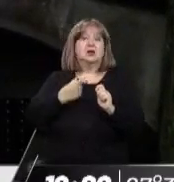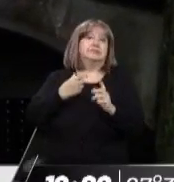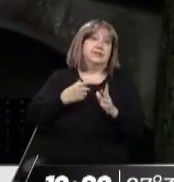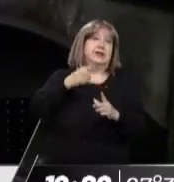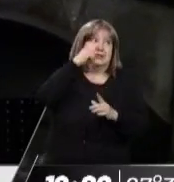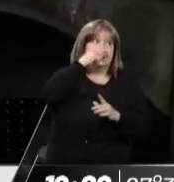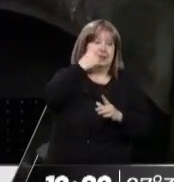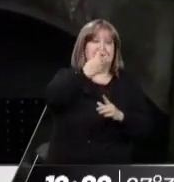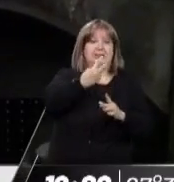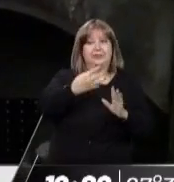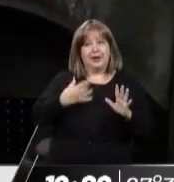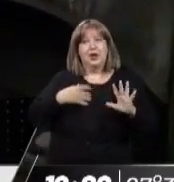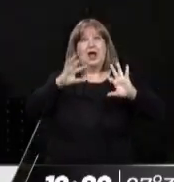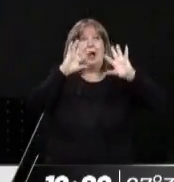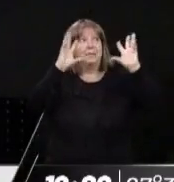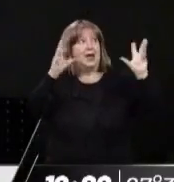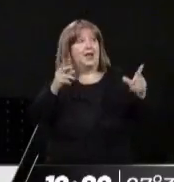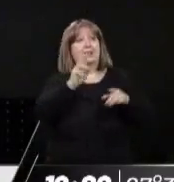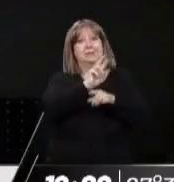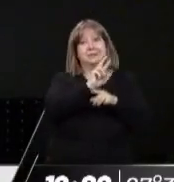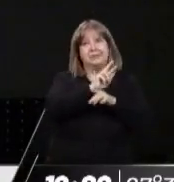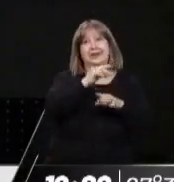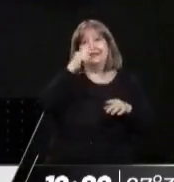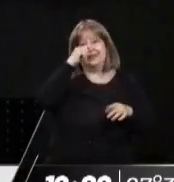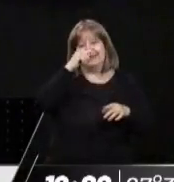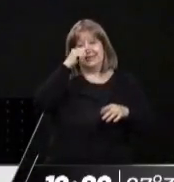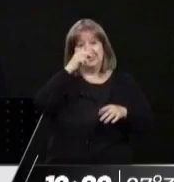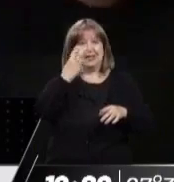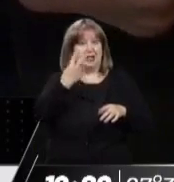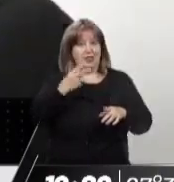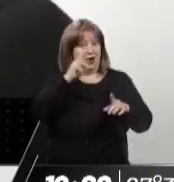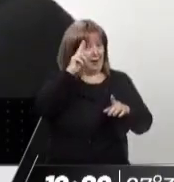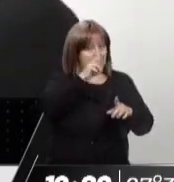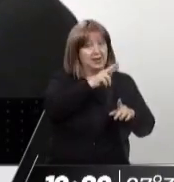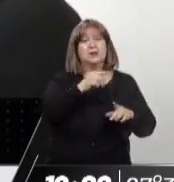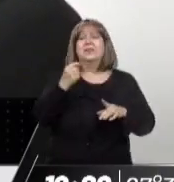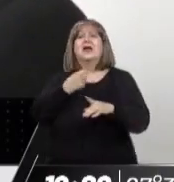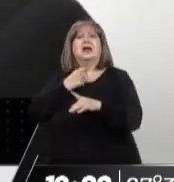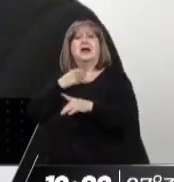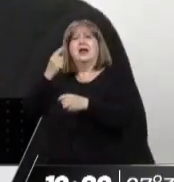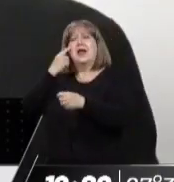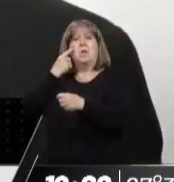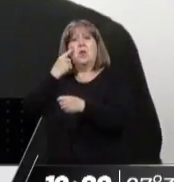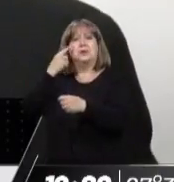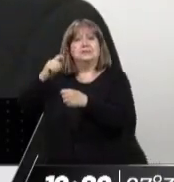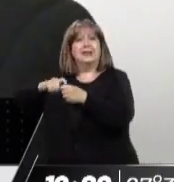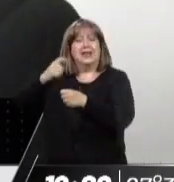impera esta ley ambiental, la 7722. ¿Qué busca Juan Manuel Ojeda? Desde hace meses venía